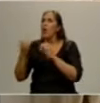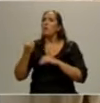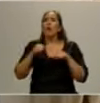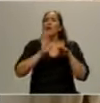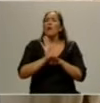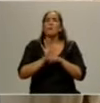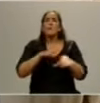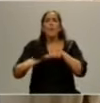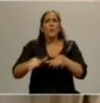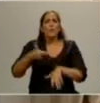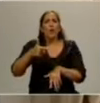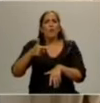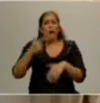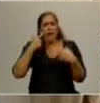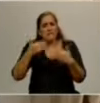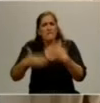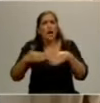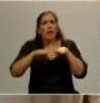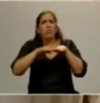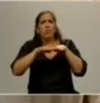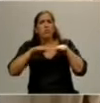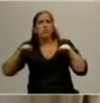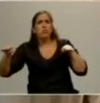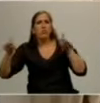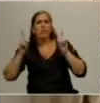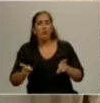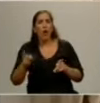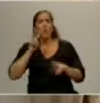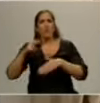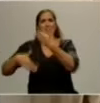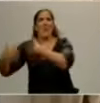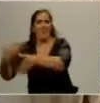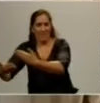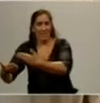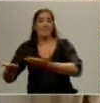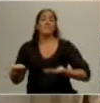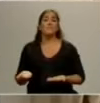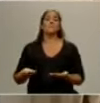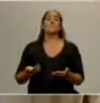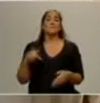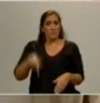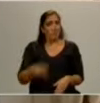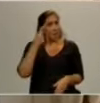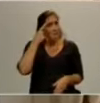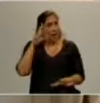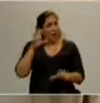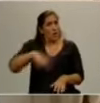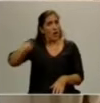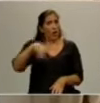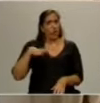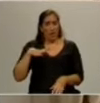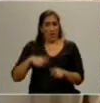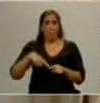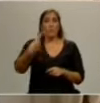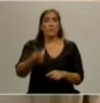estancamiento que teníamos. Porque bueno es recordar que hoy, todavía, este próximo 18 de